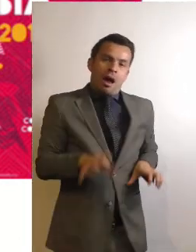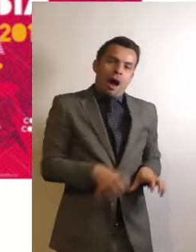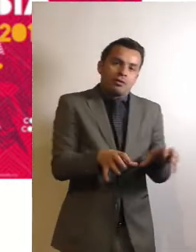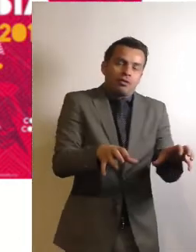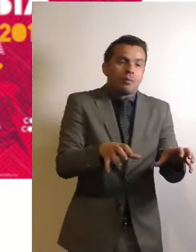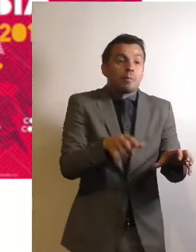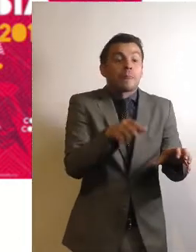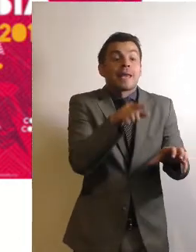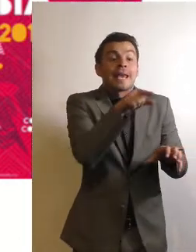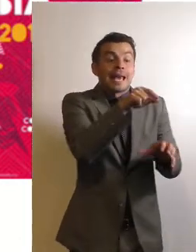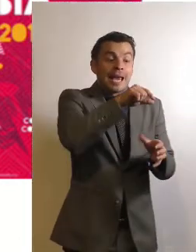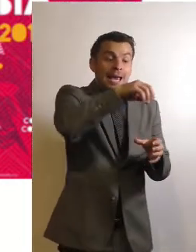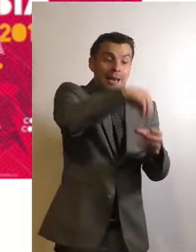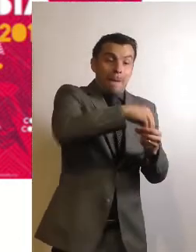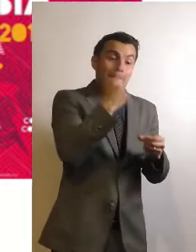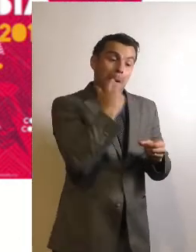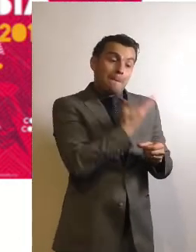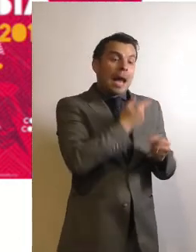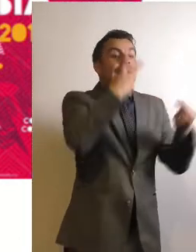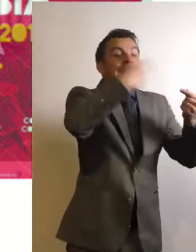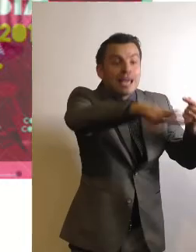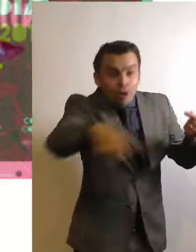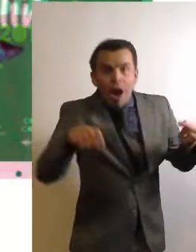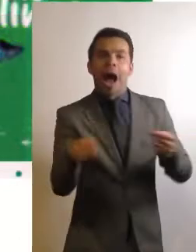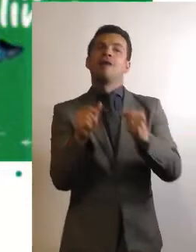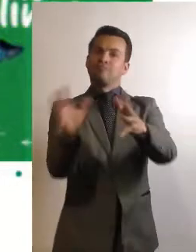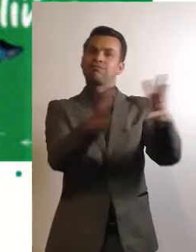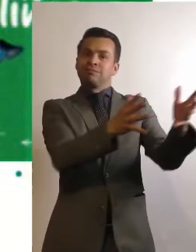de la comunidad. Siguiente.